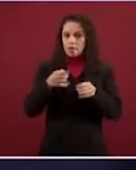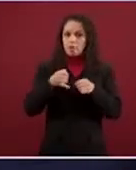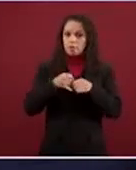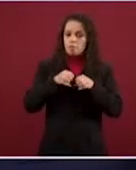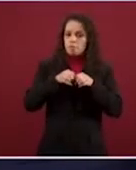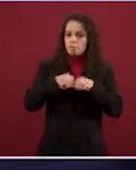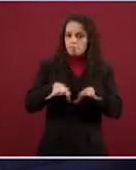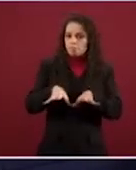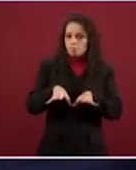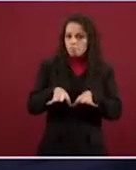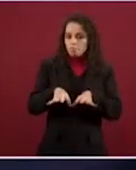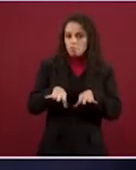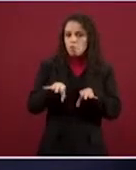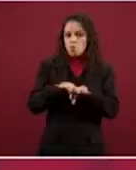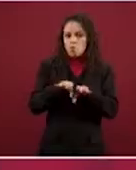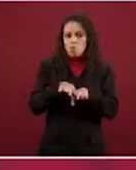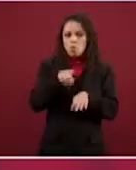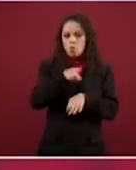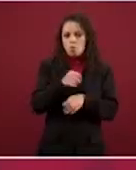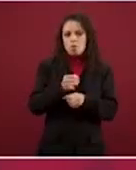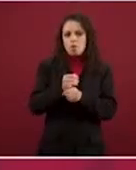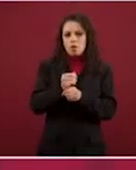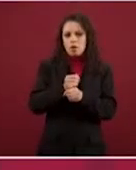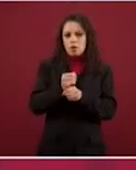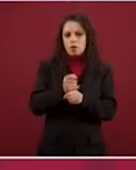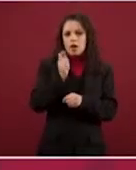va la investigación.